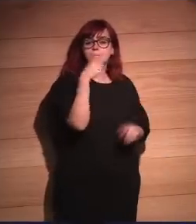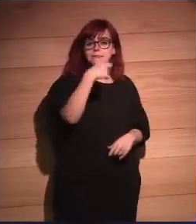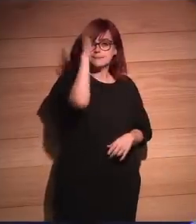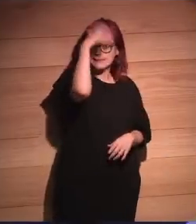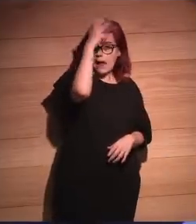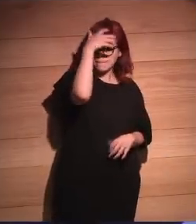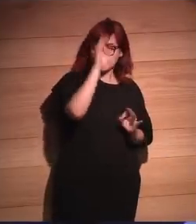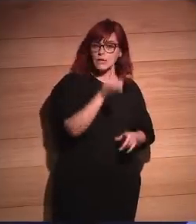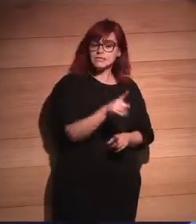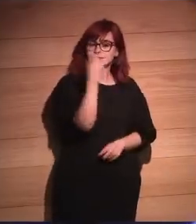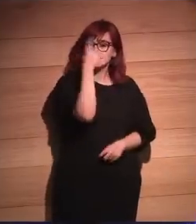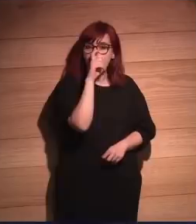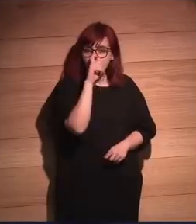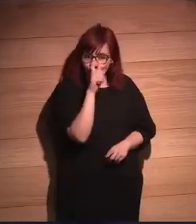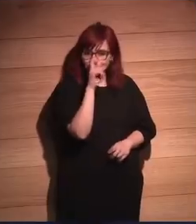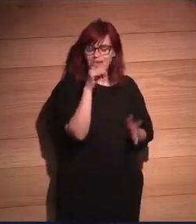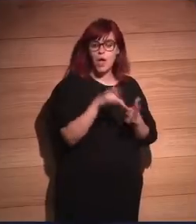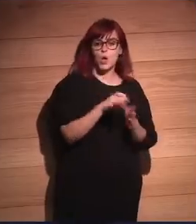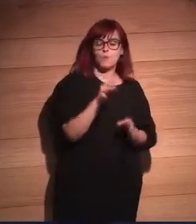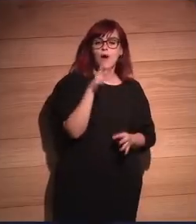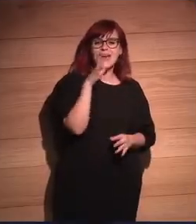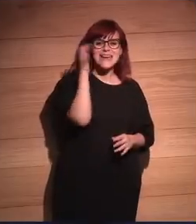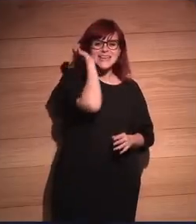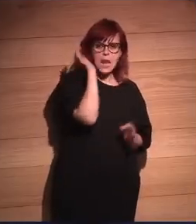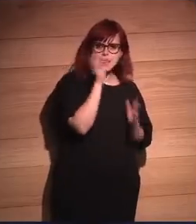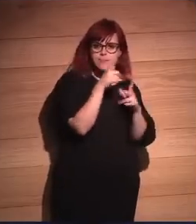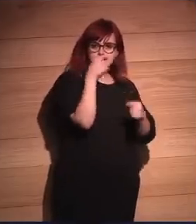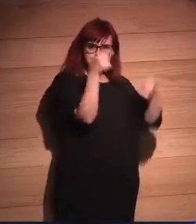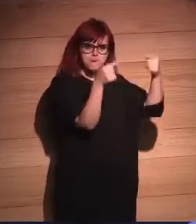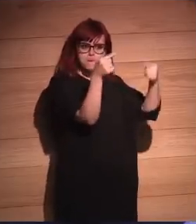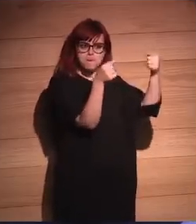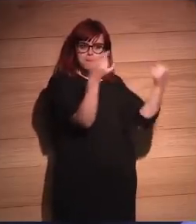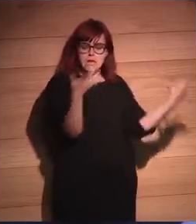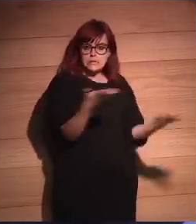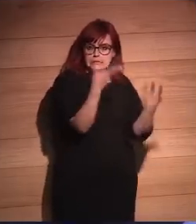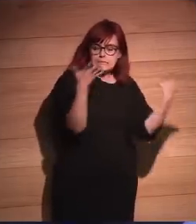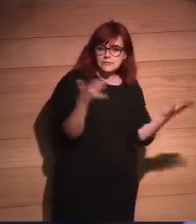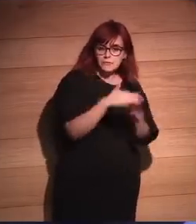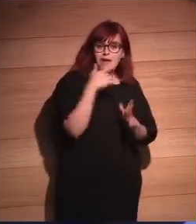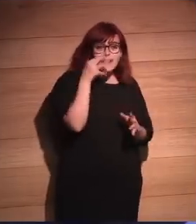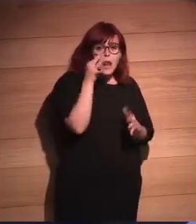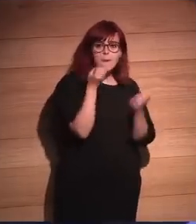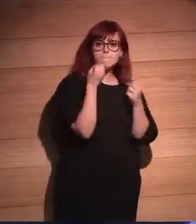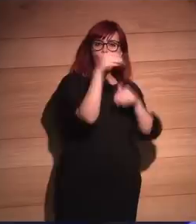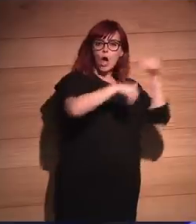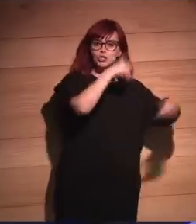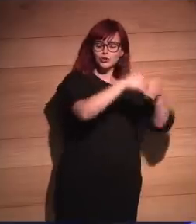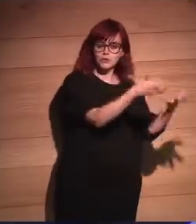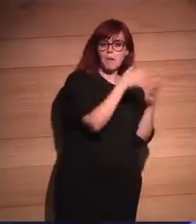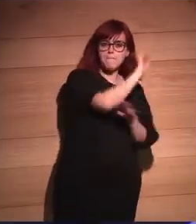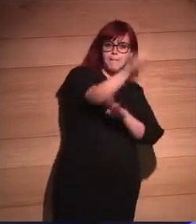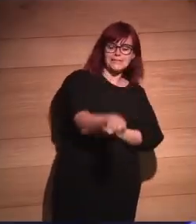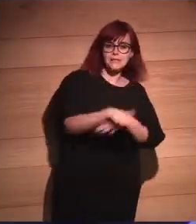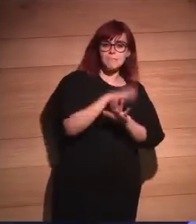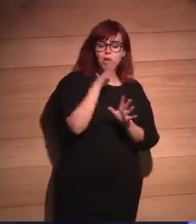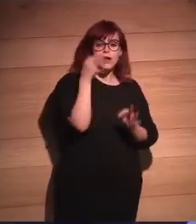Trump. Recordemos que la diferencia con Hillary Clinton fue tan escasa que Hillary Clinton ganó en votos, pero perdió